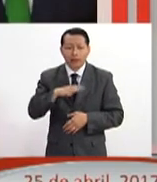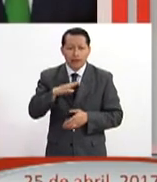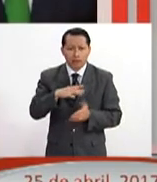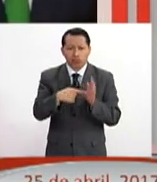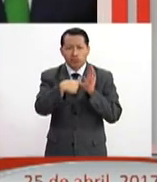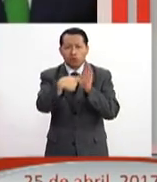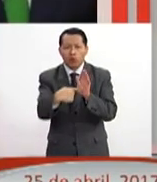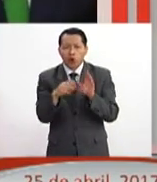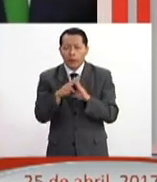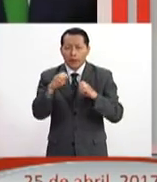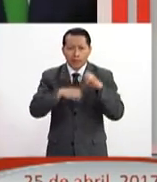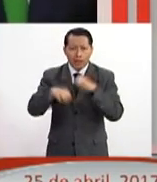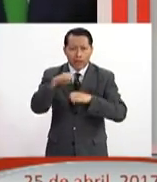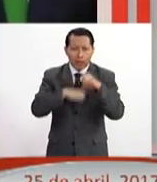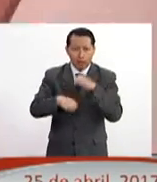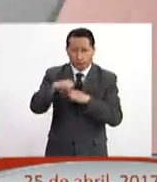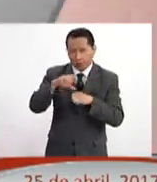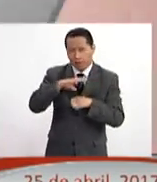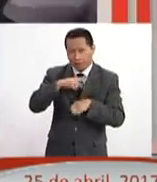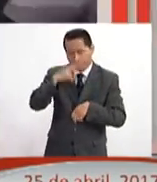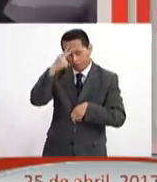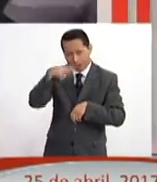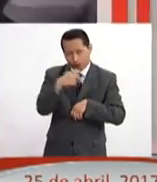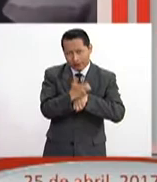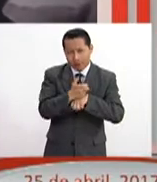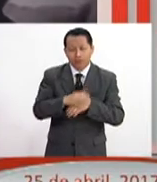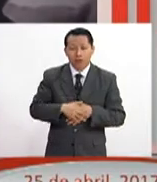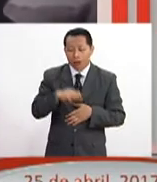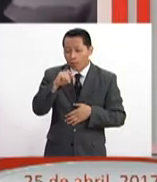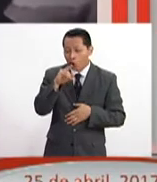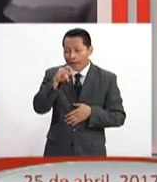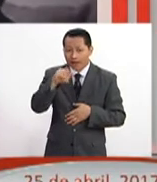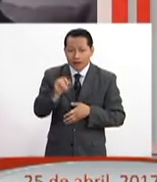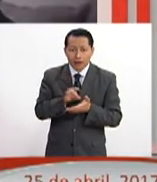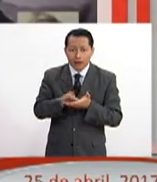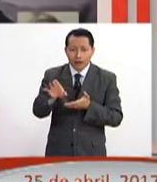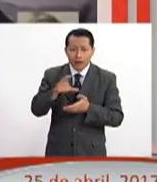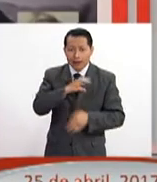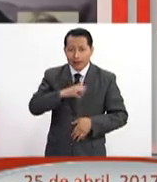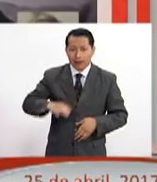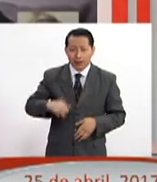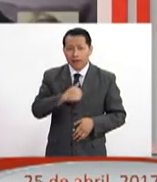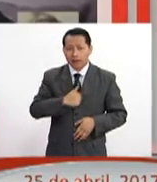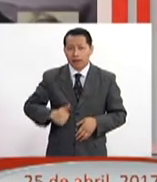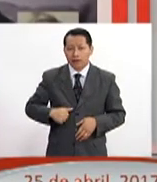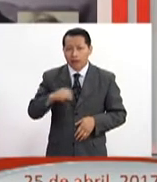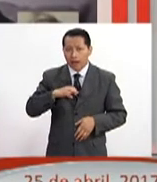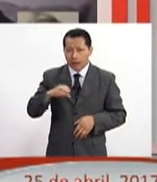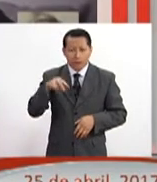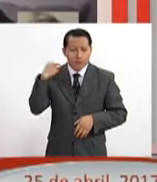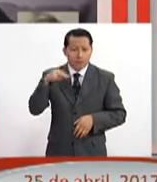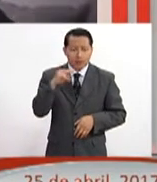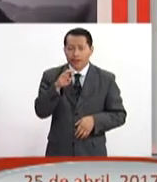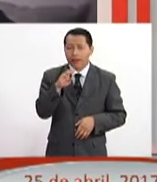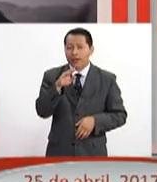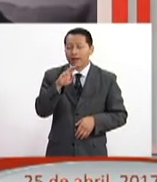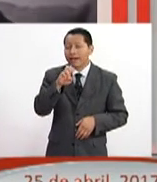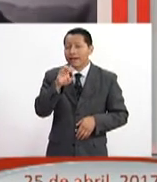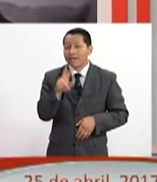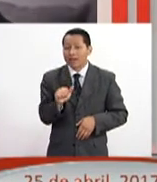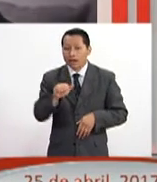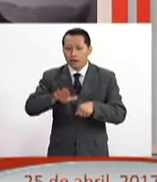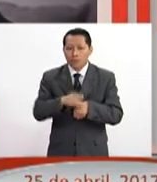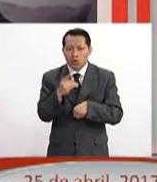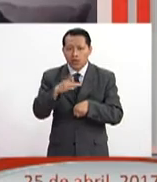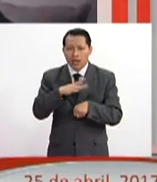como embajador de México en los Estados Unidos. Morena destituye a su candidata a la alcaldía de Las Chuapas, Veracruz, Eva Cadena, tras